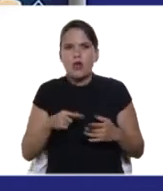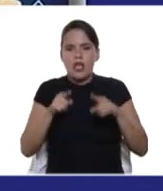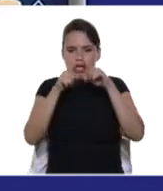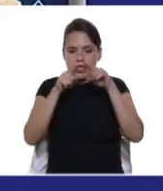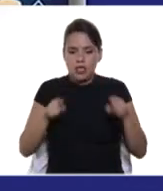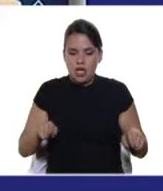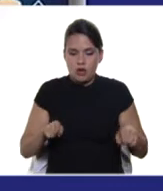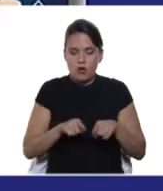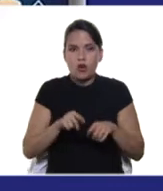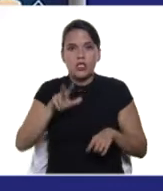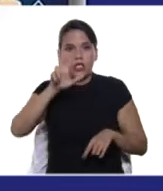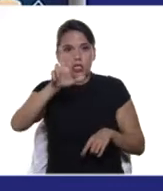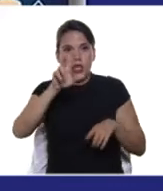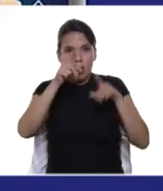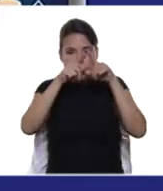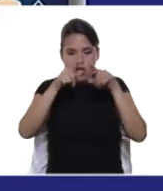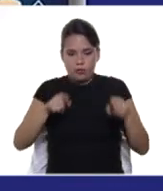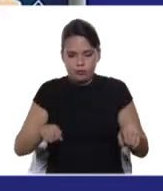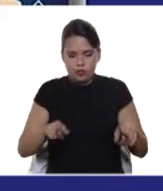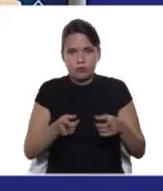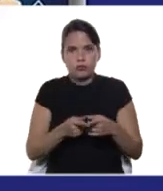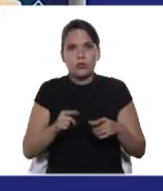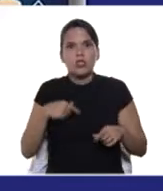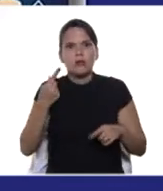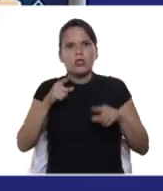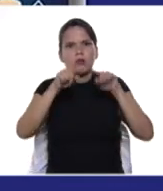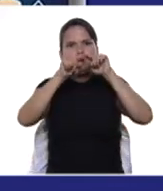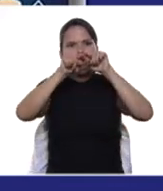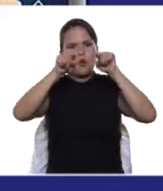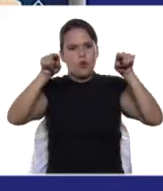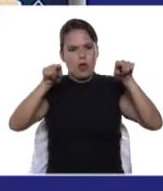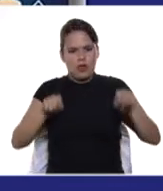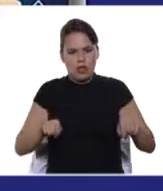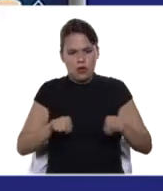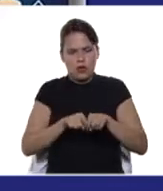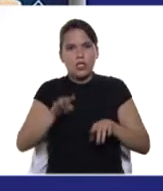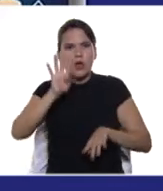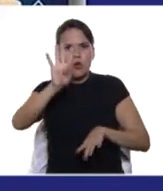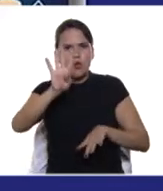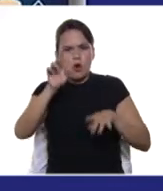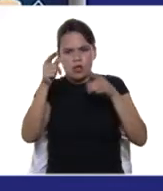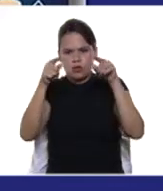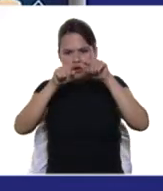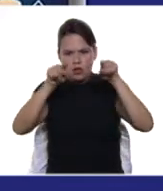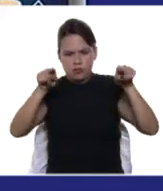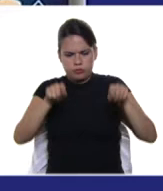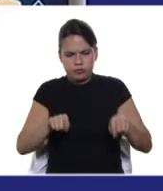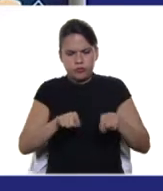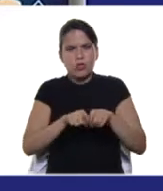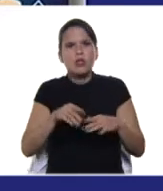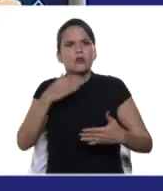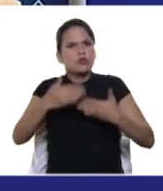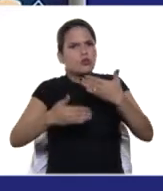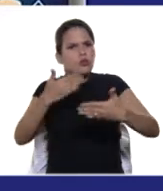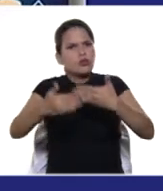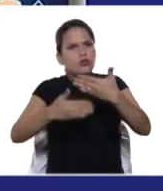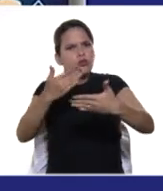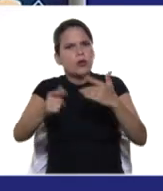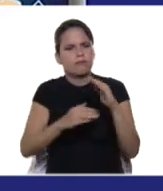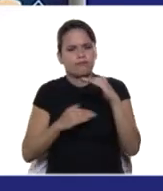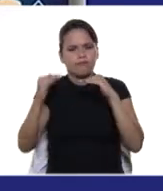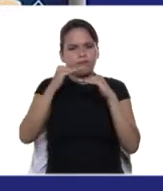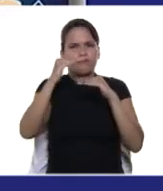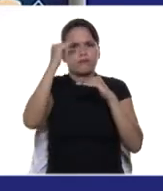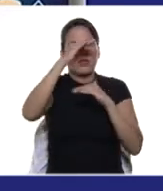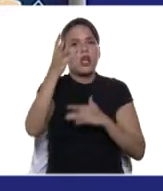lados. Posteriormente tenemos el cuadrado con 4 lados. Y así sucesivamente van a ir incrementando el número